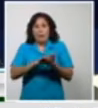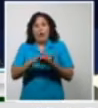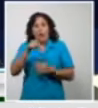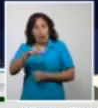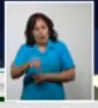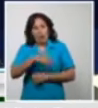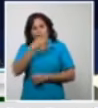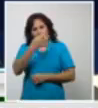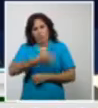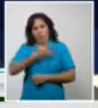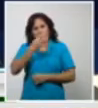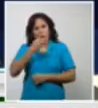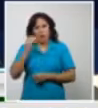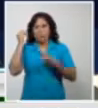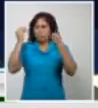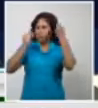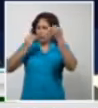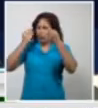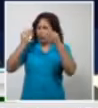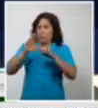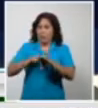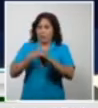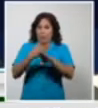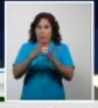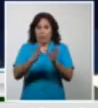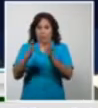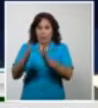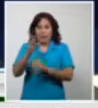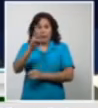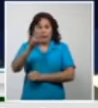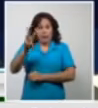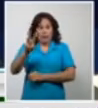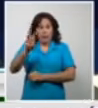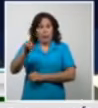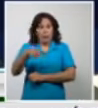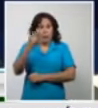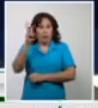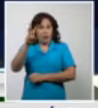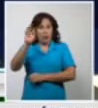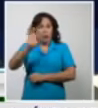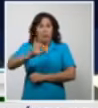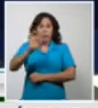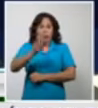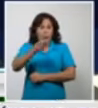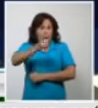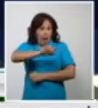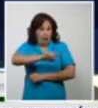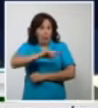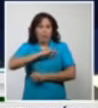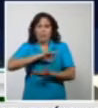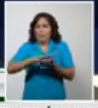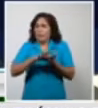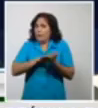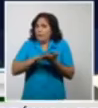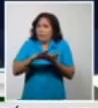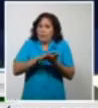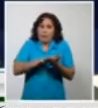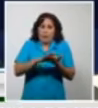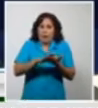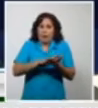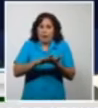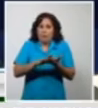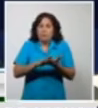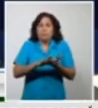ahorita, porque el 33,3% de los casos positivos ayer fueron asintomáticos. Y en